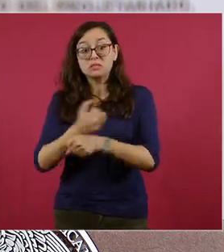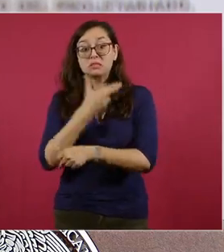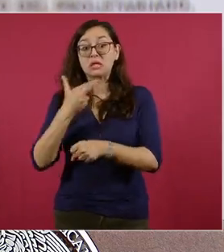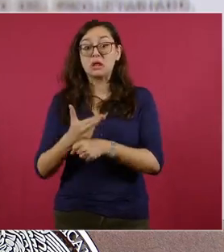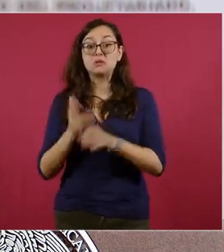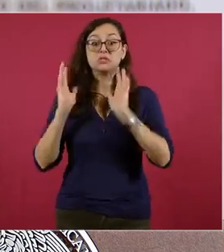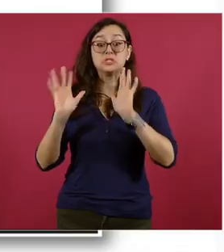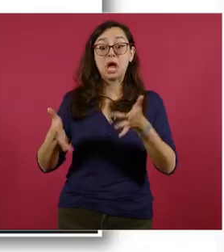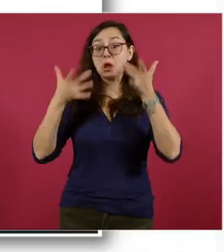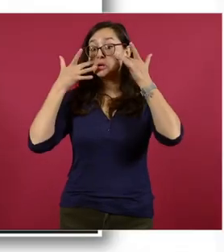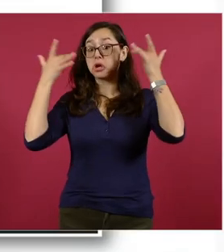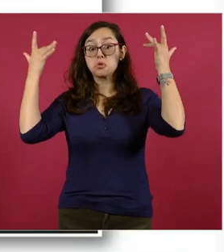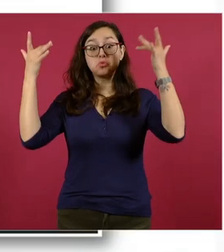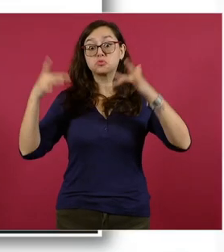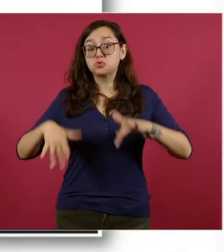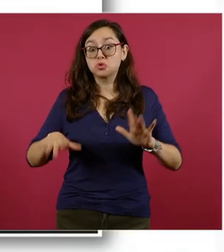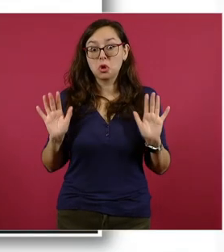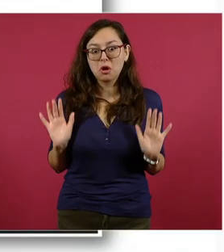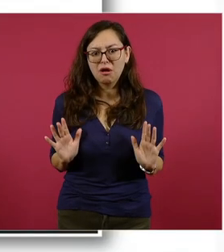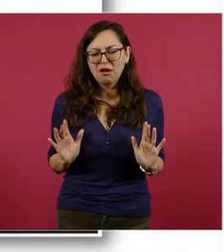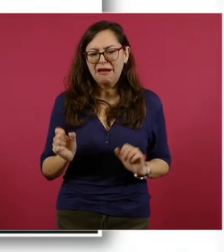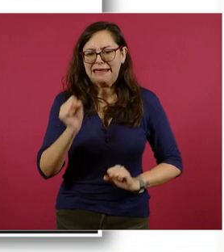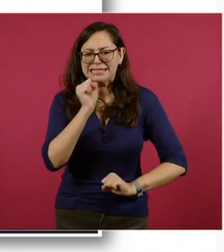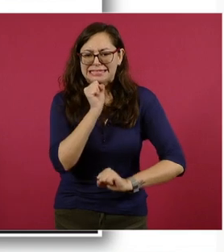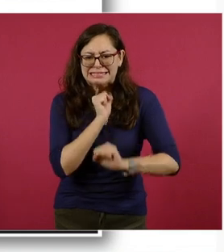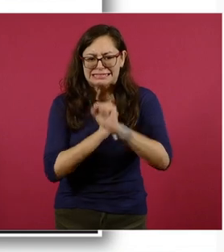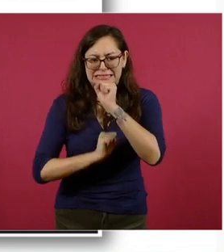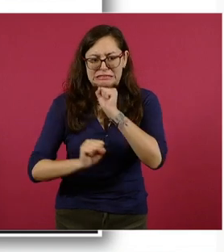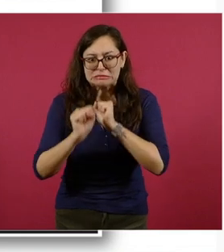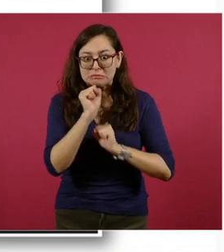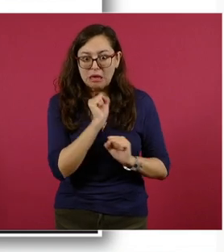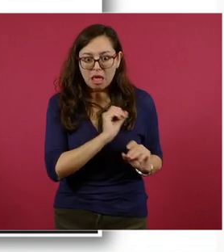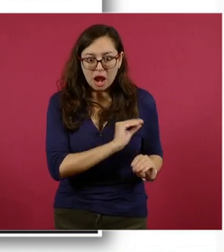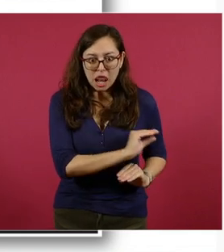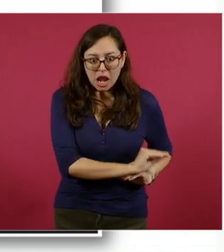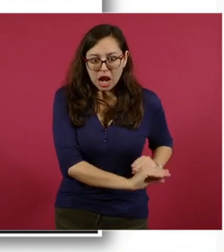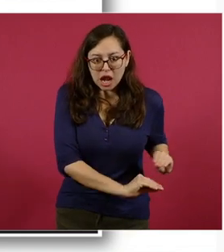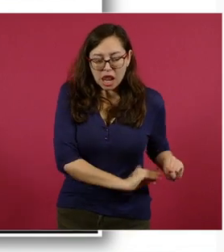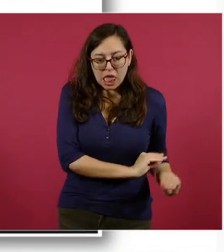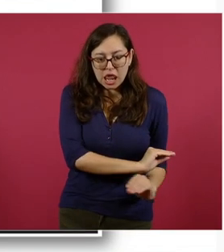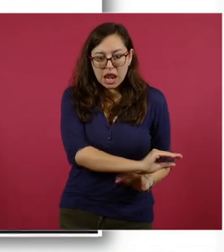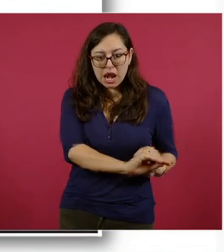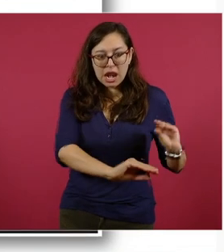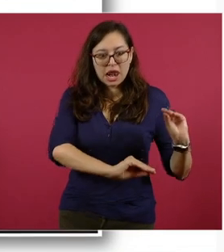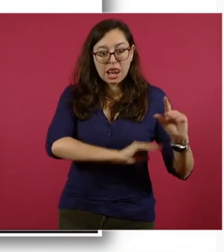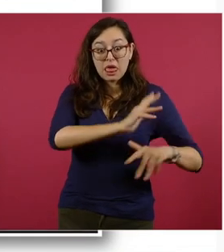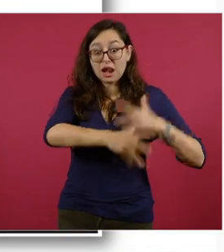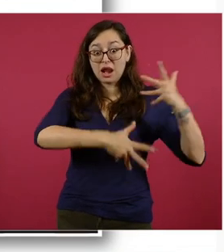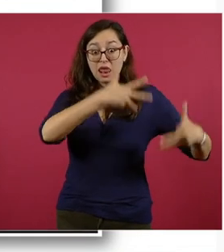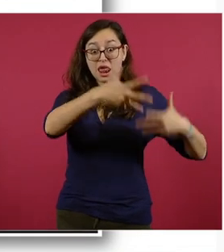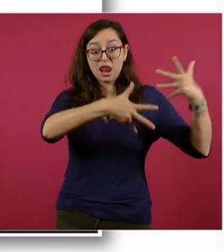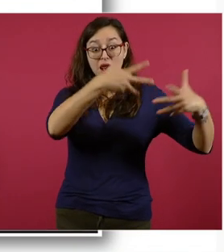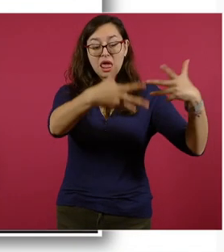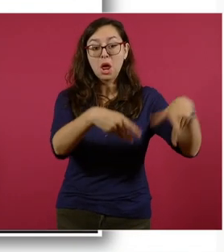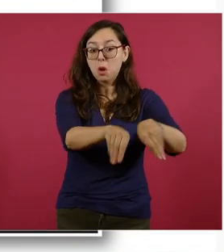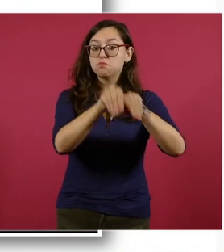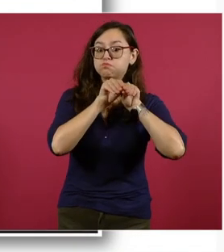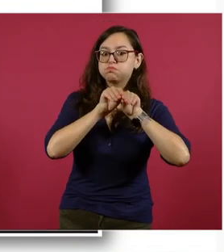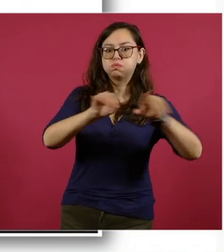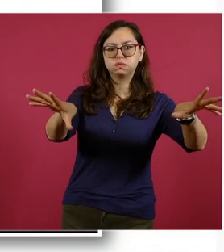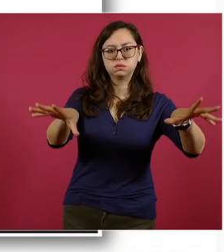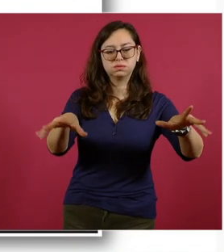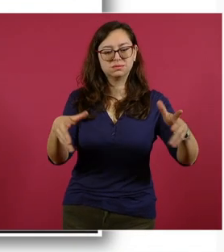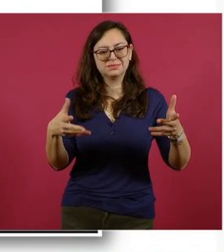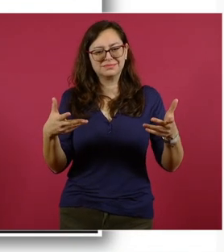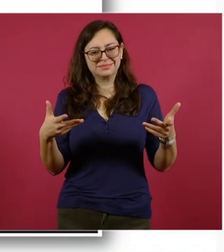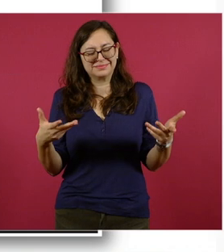pasa de boca en boca, que se vuelve trascendido y luego una columna y otra en medios de comunicación. Eso ha